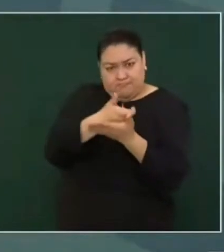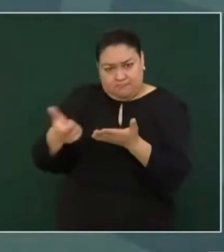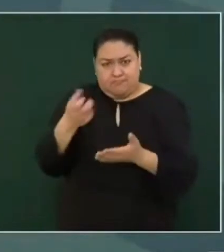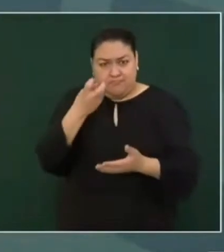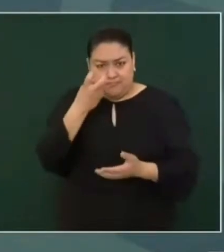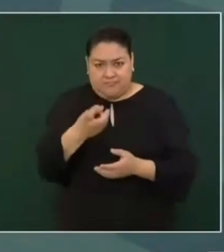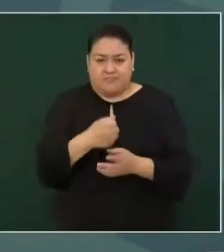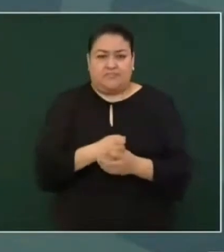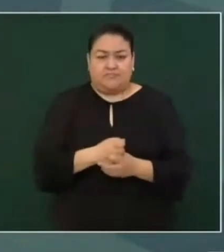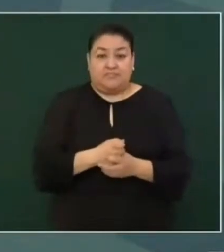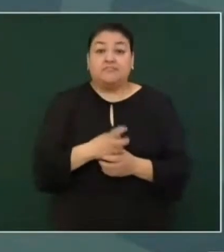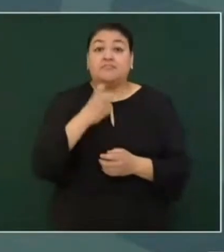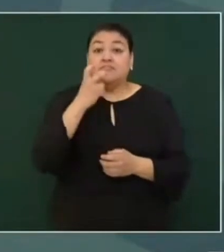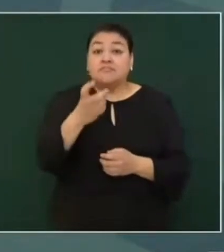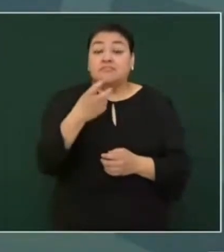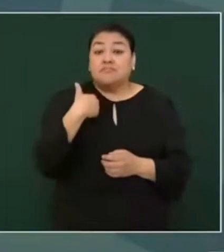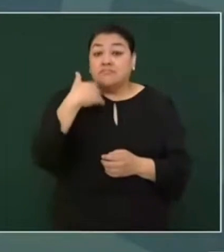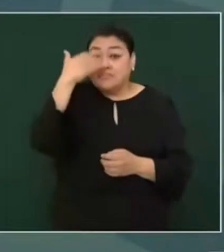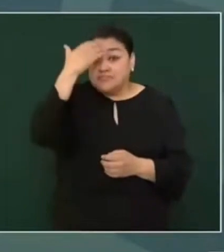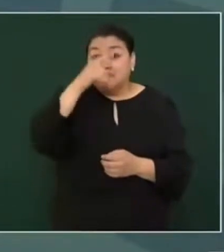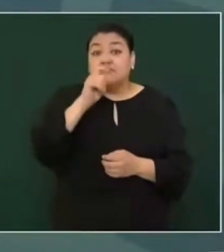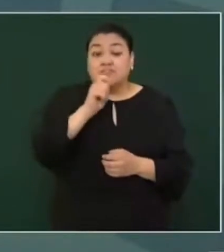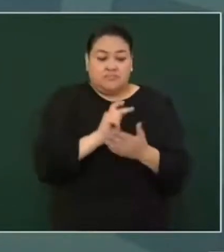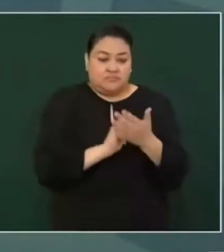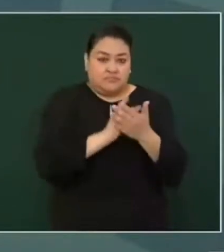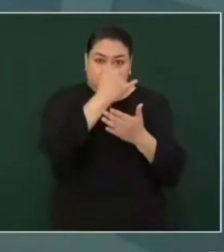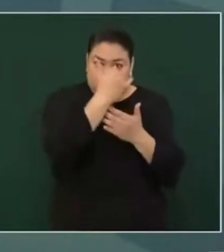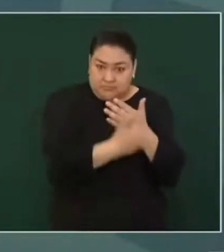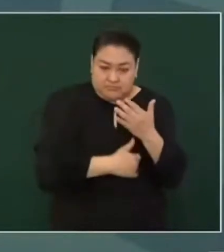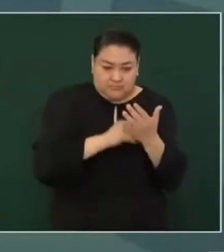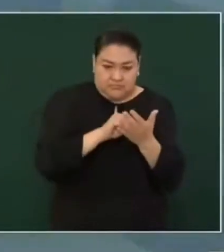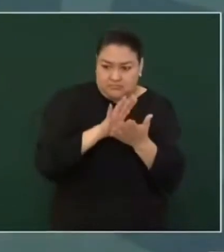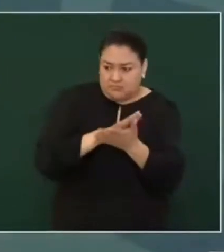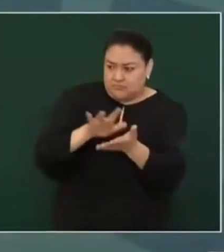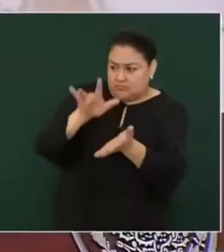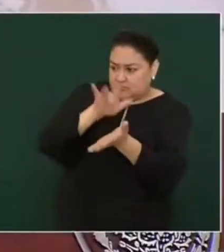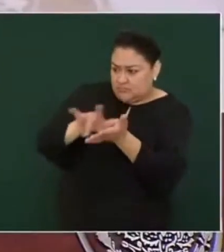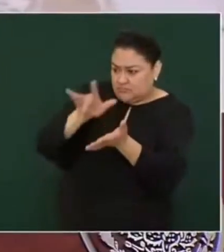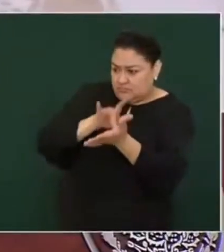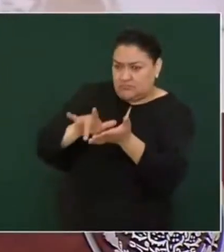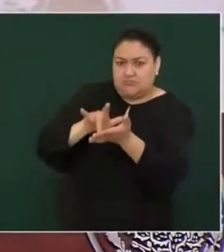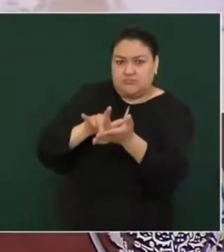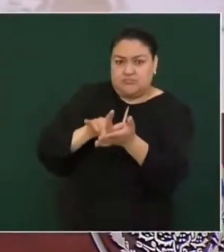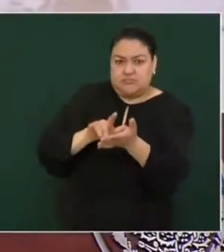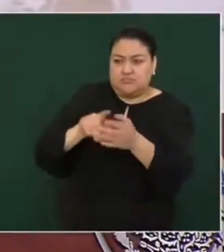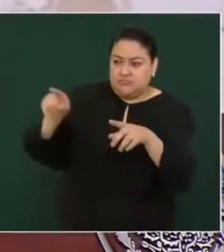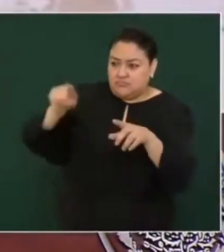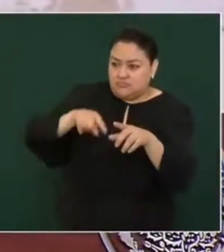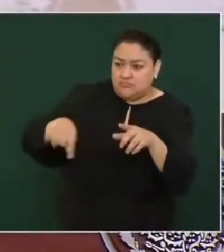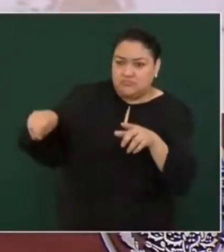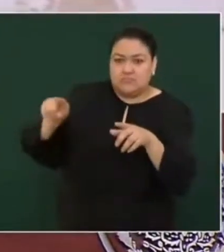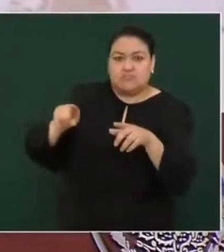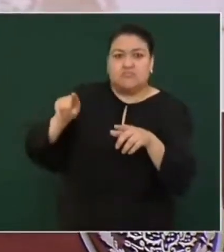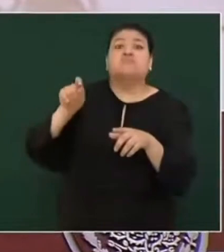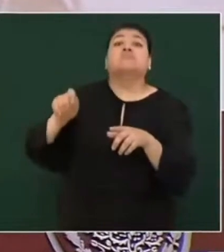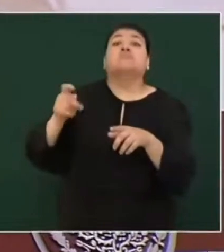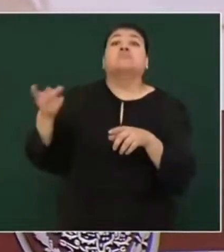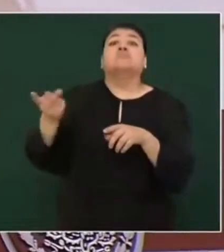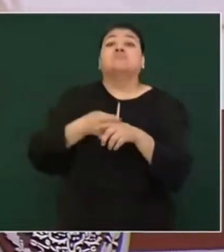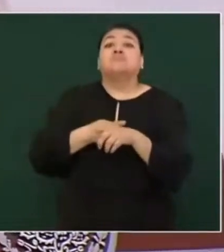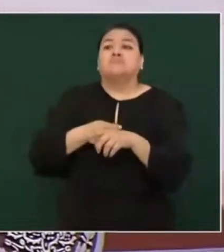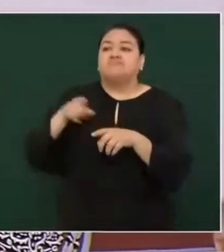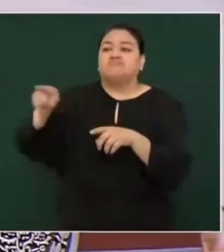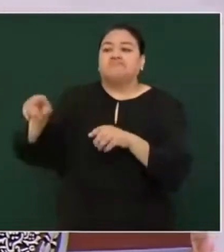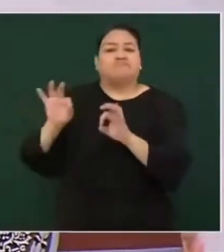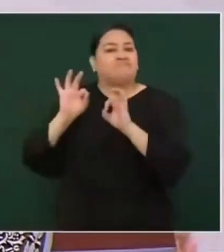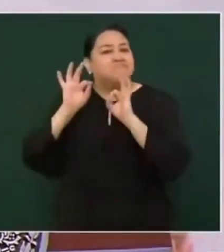Está demostrado que donde aplicamos los programas de bienestar se